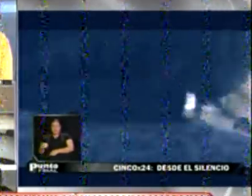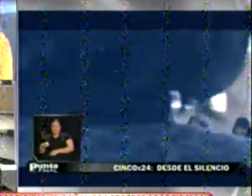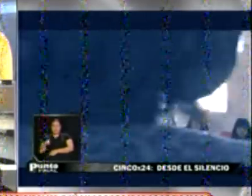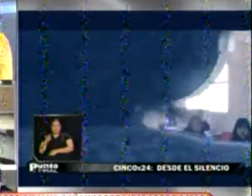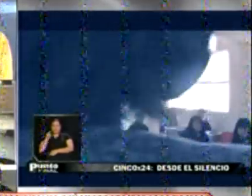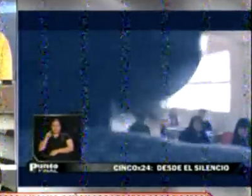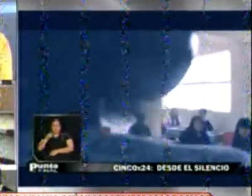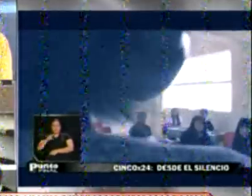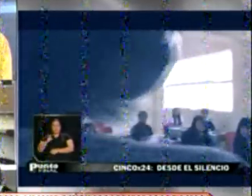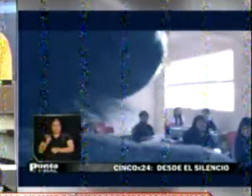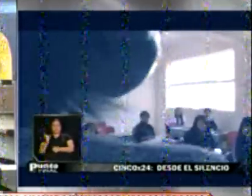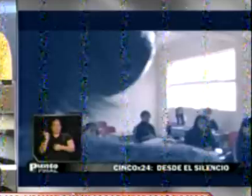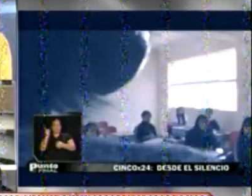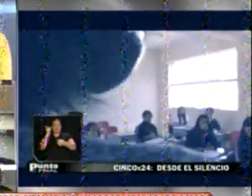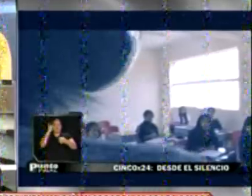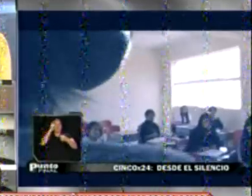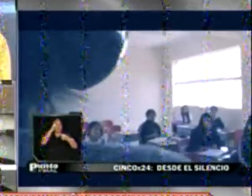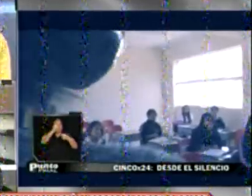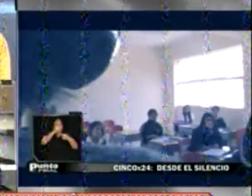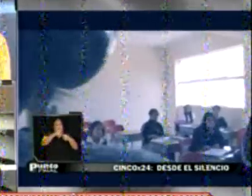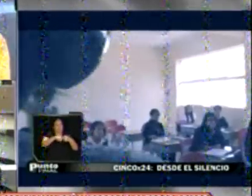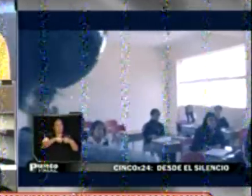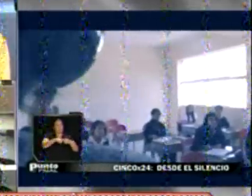las miras en su conjunto,